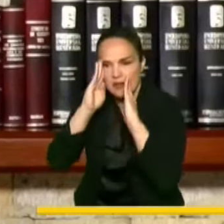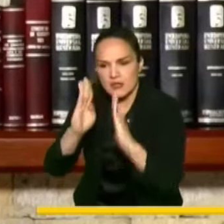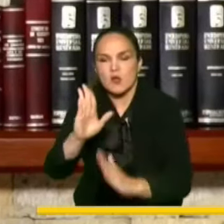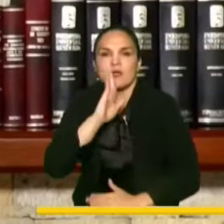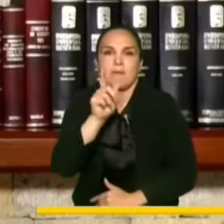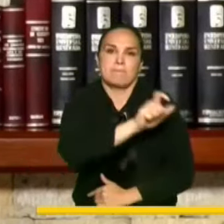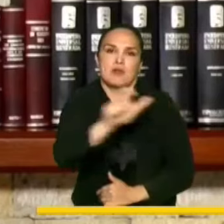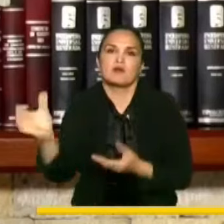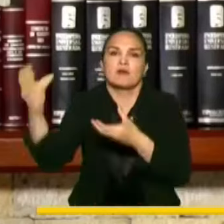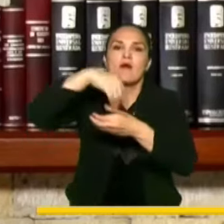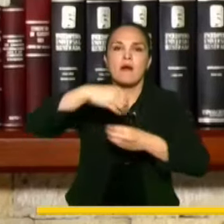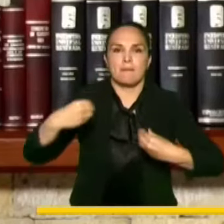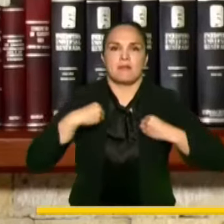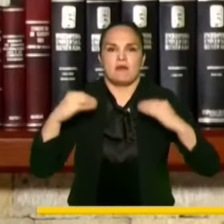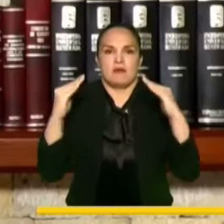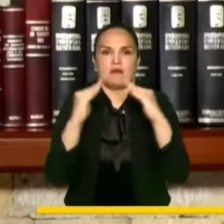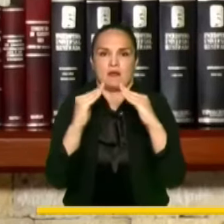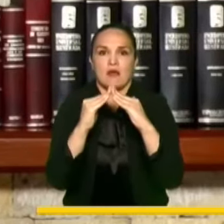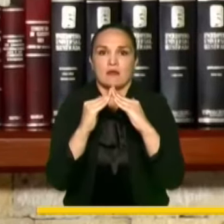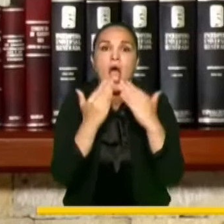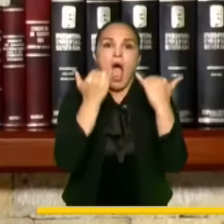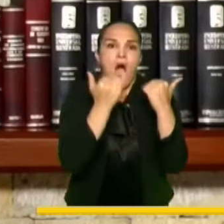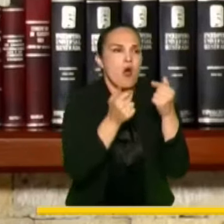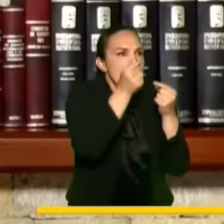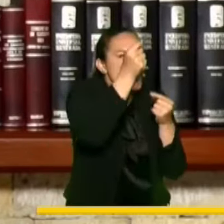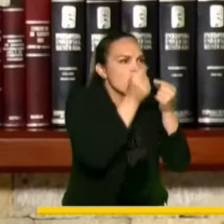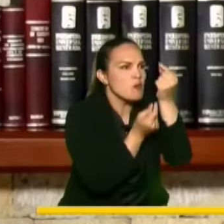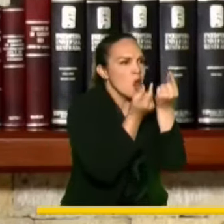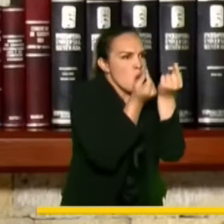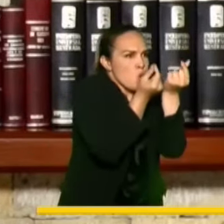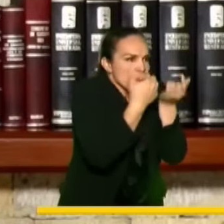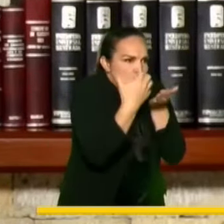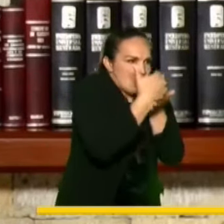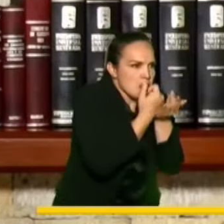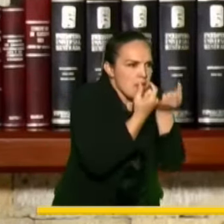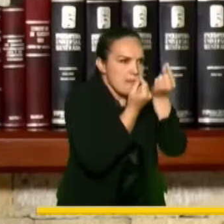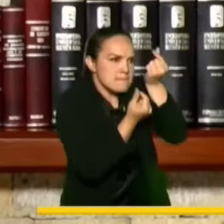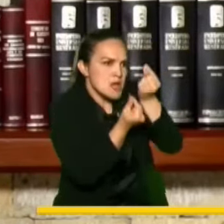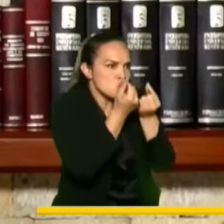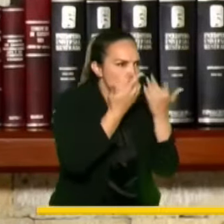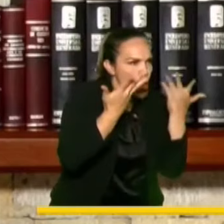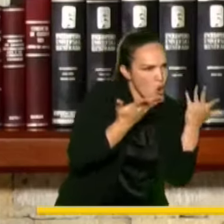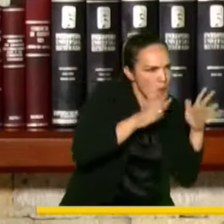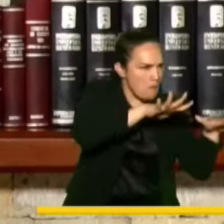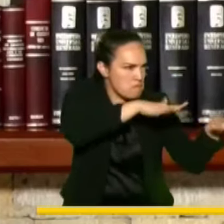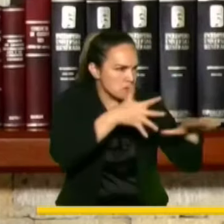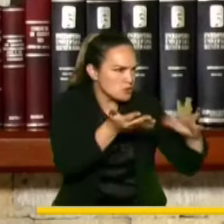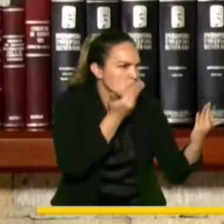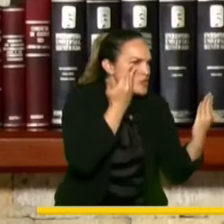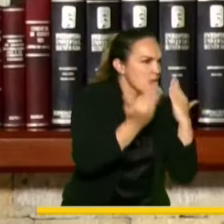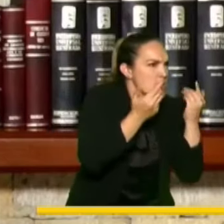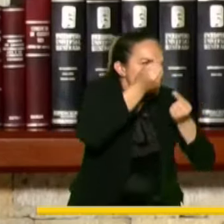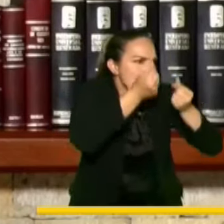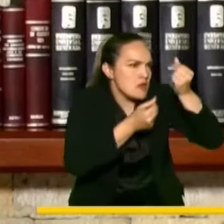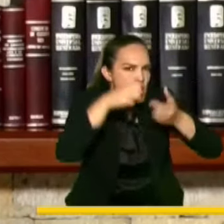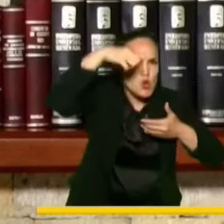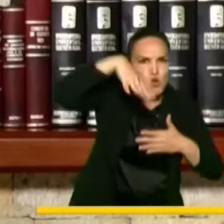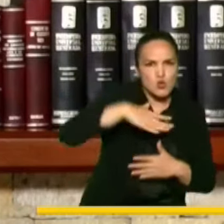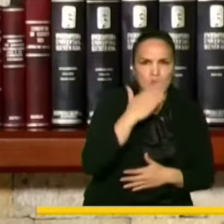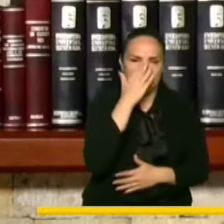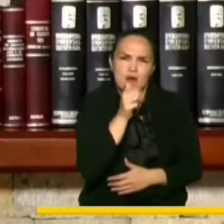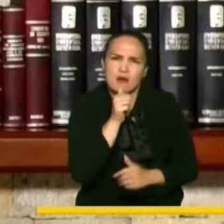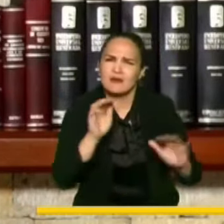en Colombia. No queremos más fórmulas tarifarias que permitan la especulación y hagan que unas pocas